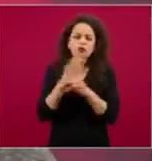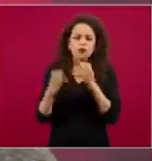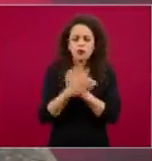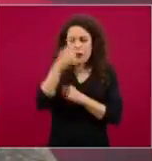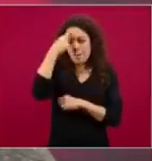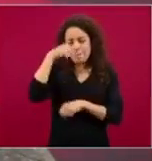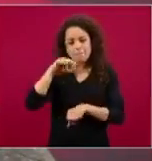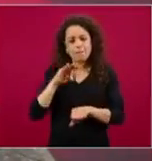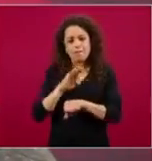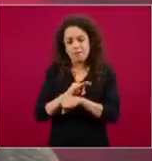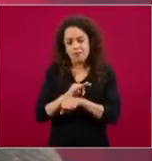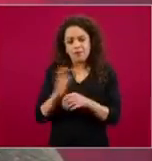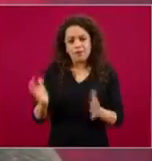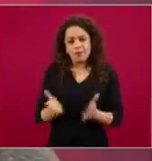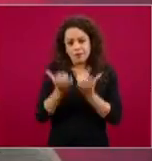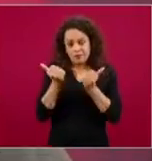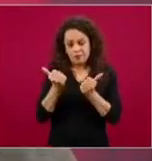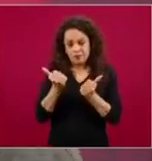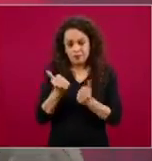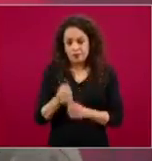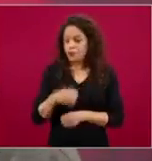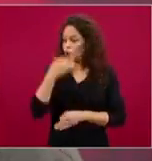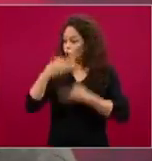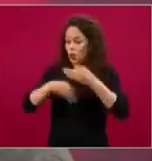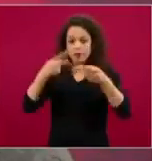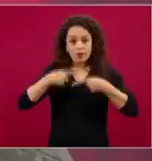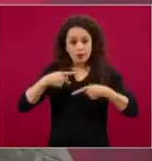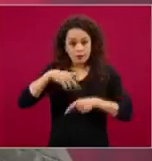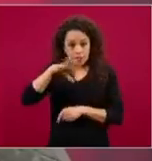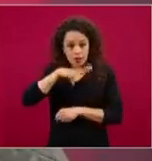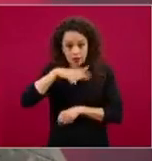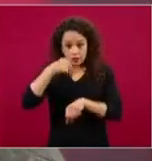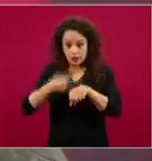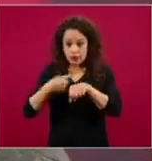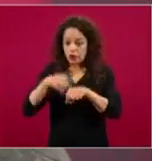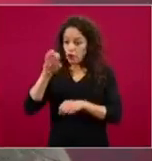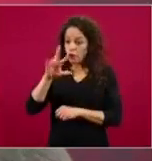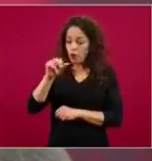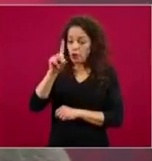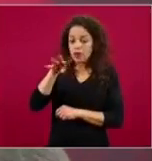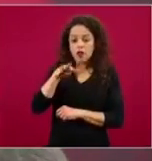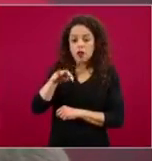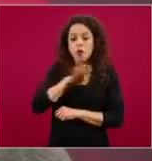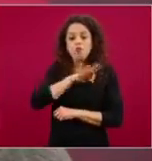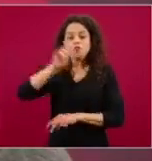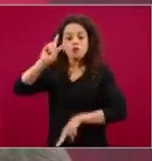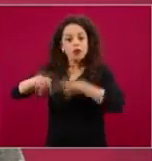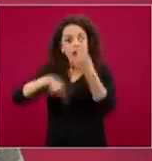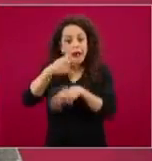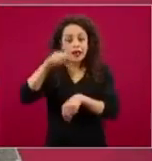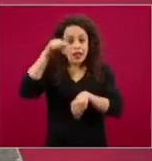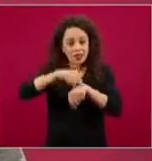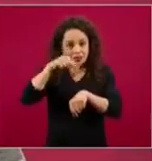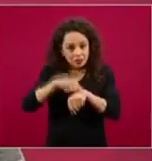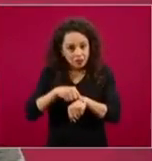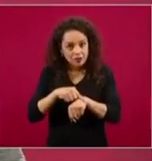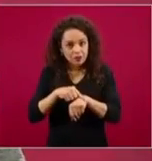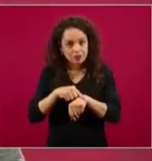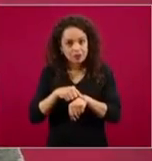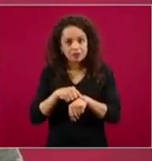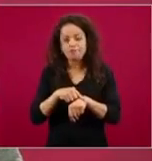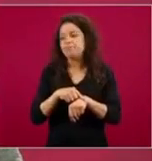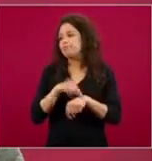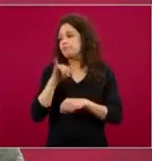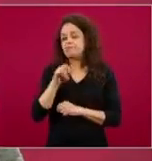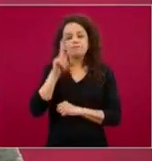que tienen COVID-19 fueran a atención médica siguiendo este criterio, definitivamente